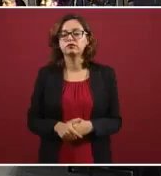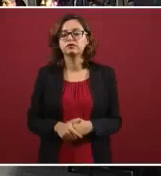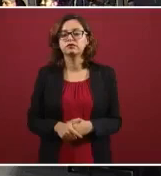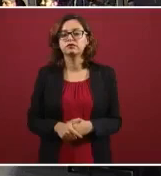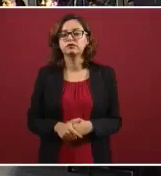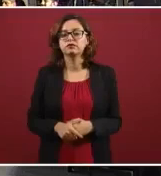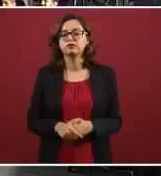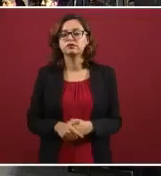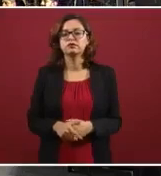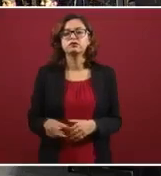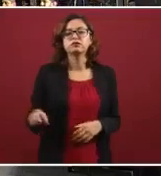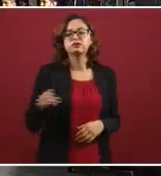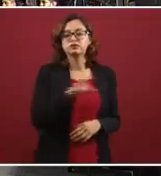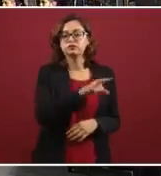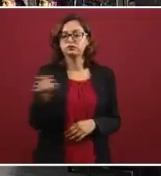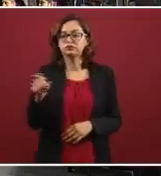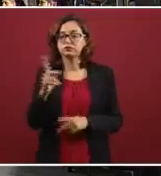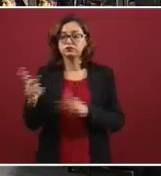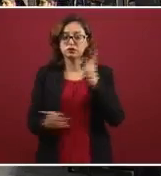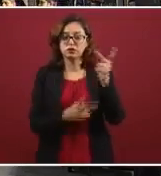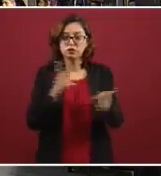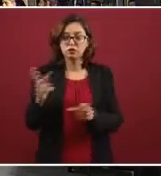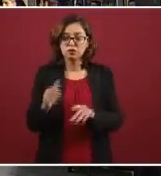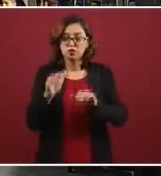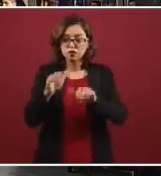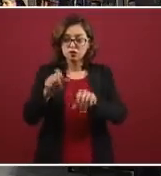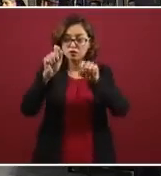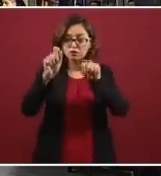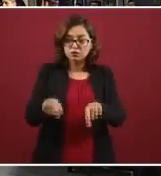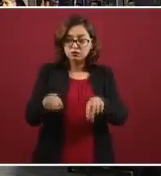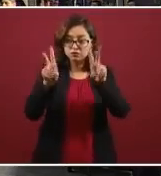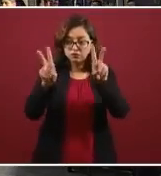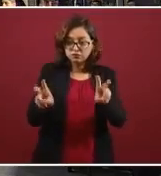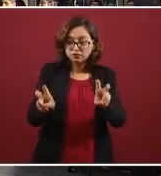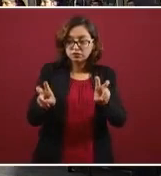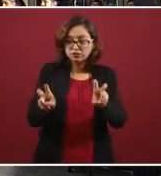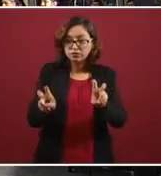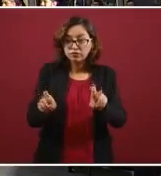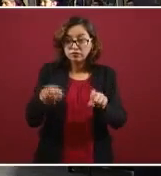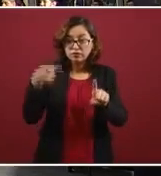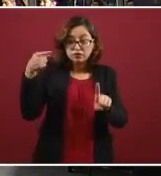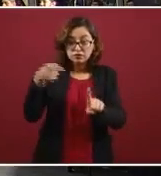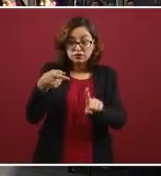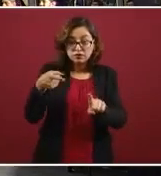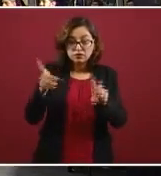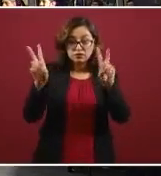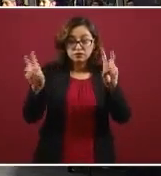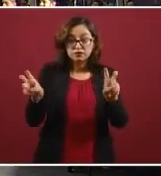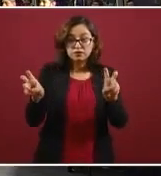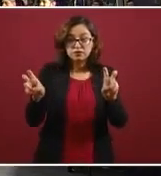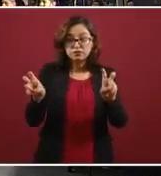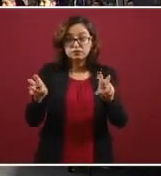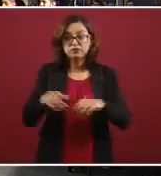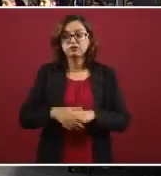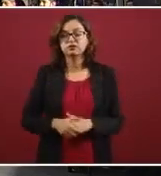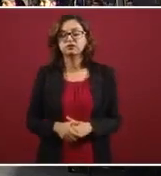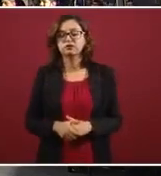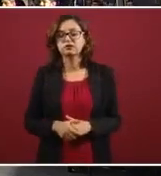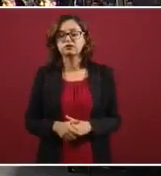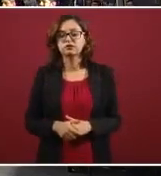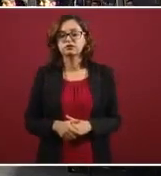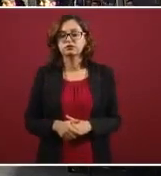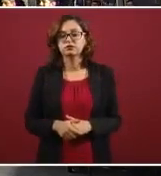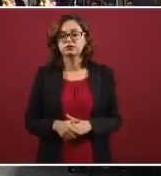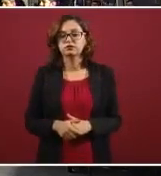¿Tienen algunas preguntas sobre el tema? ¿Sí? ¿Sí sobre el tema? Bueno, hacemos…